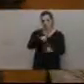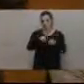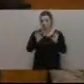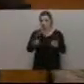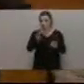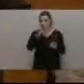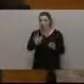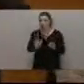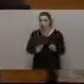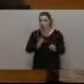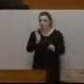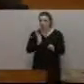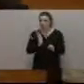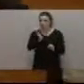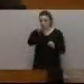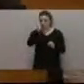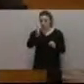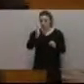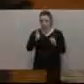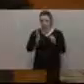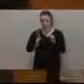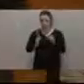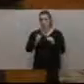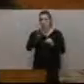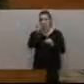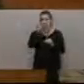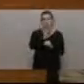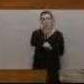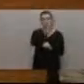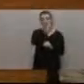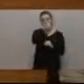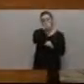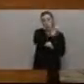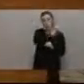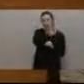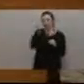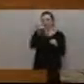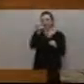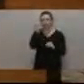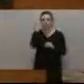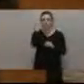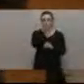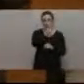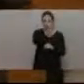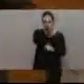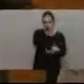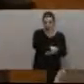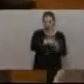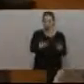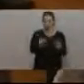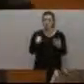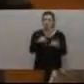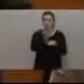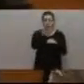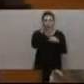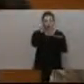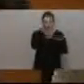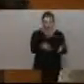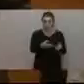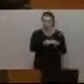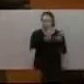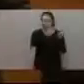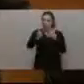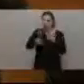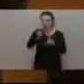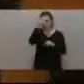incidencia 8 veces mayor en mujeres que en hombres. Quisiera decirle, señora consejera, que la cuestión principal que hoy